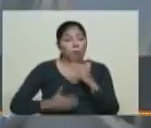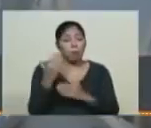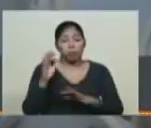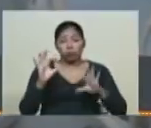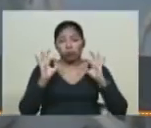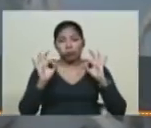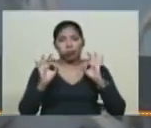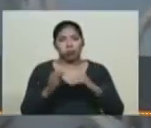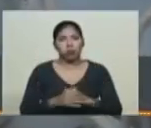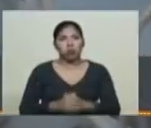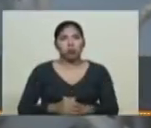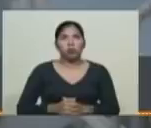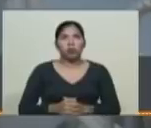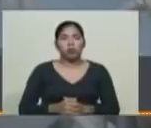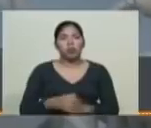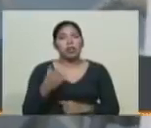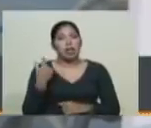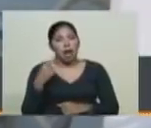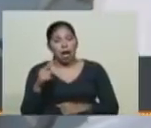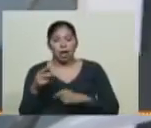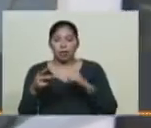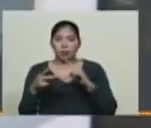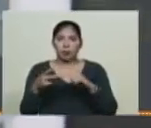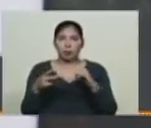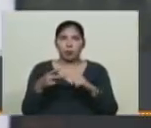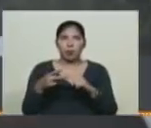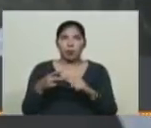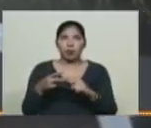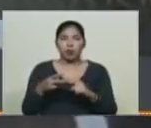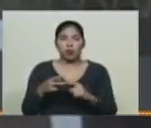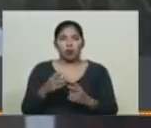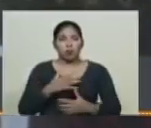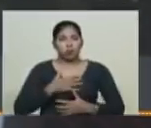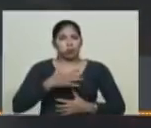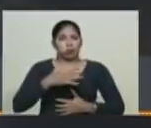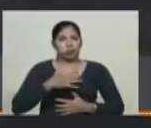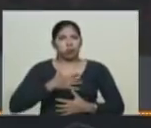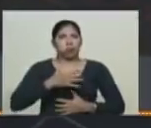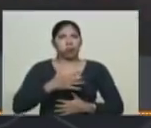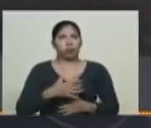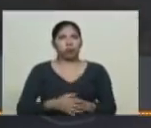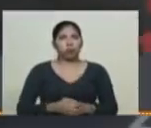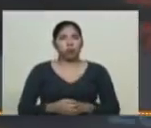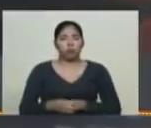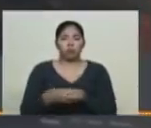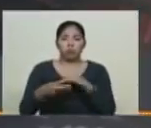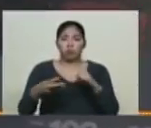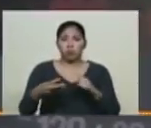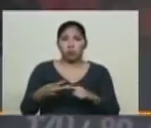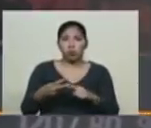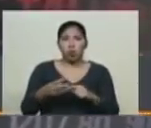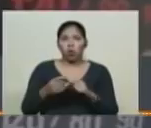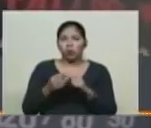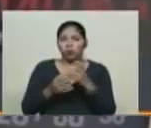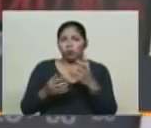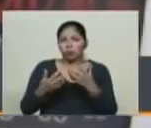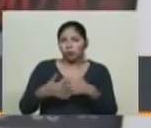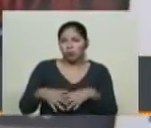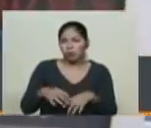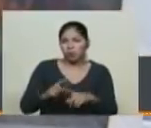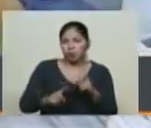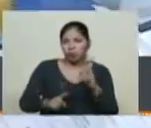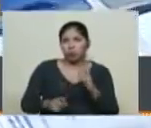Dragger. Tenemos el carro de paro, tenemos monitor multiparámetro,